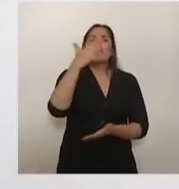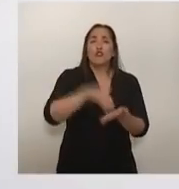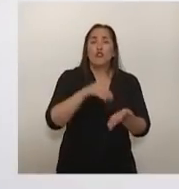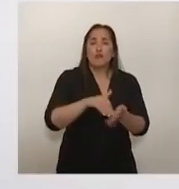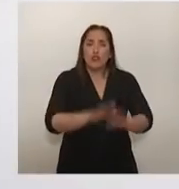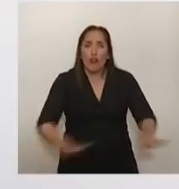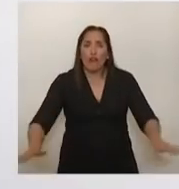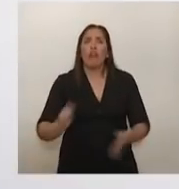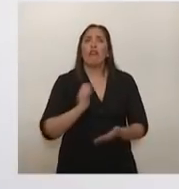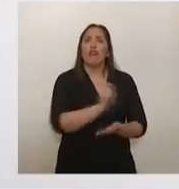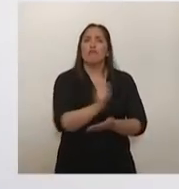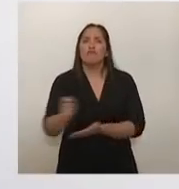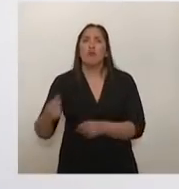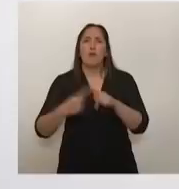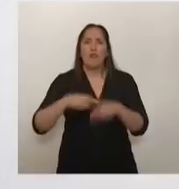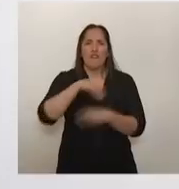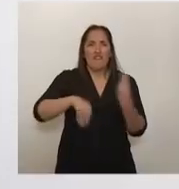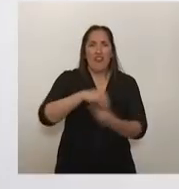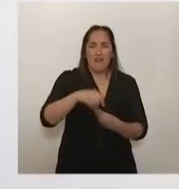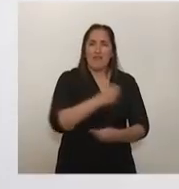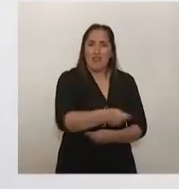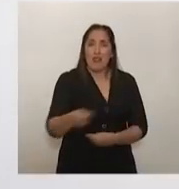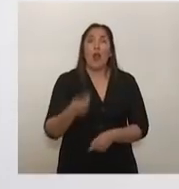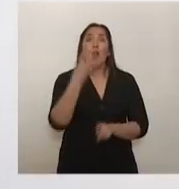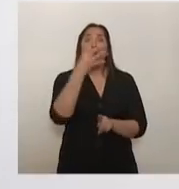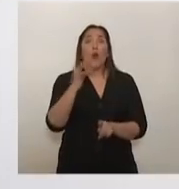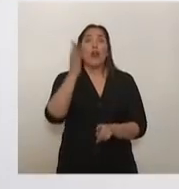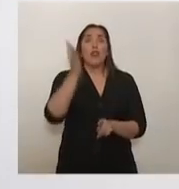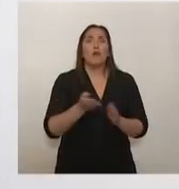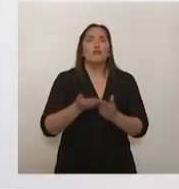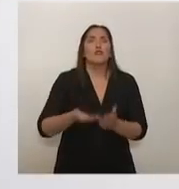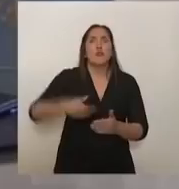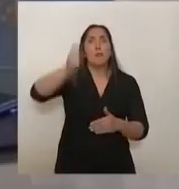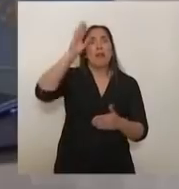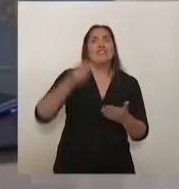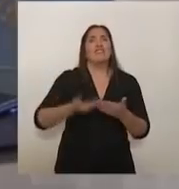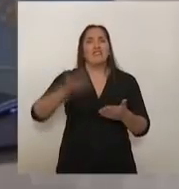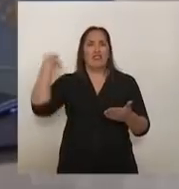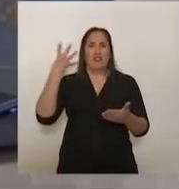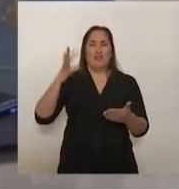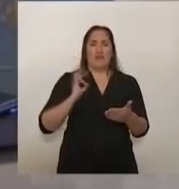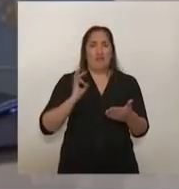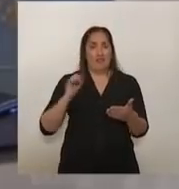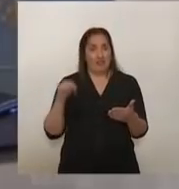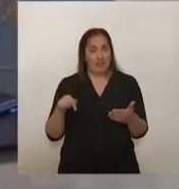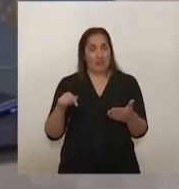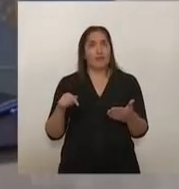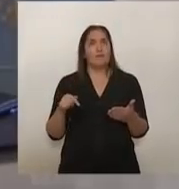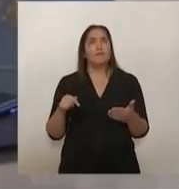asignaciones familiares, un 40% más que hace 4 años. Entre los adultos